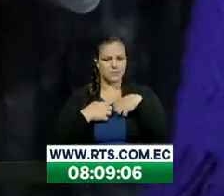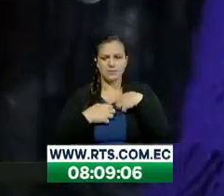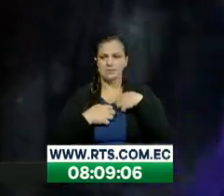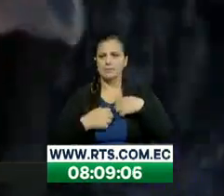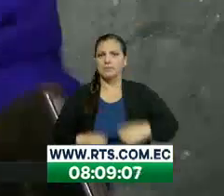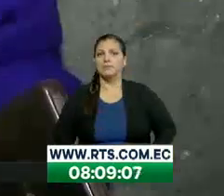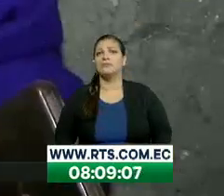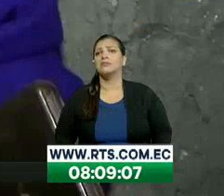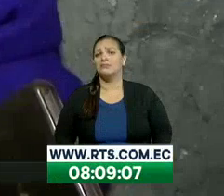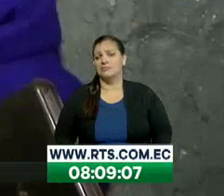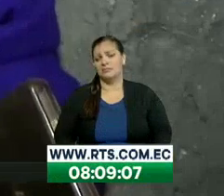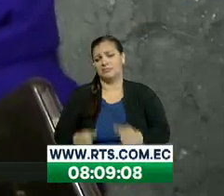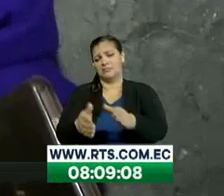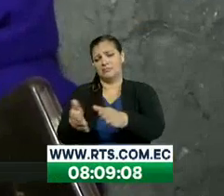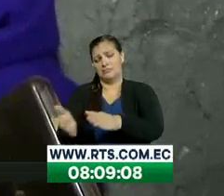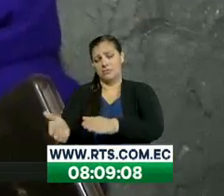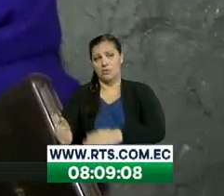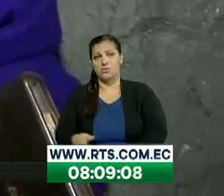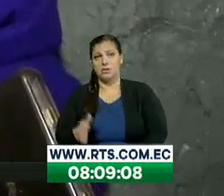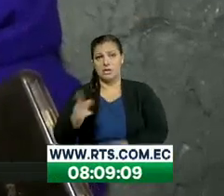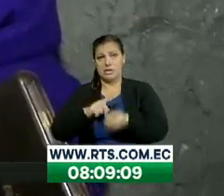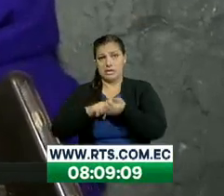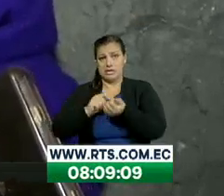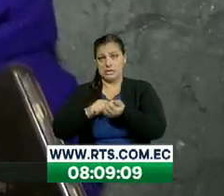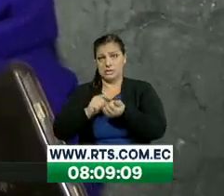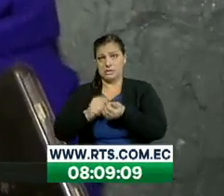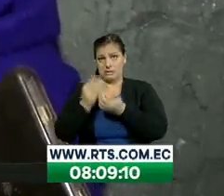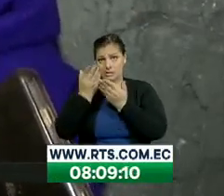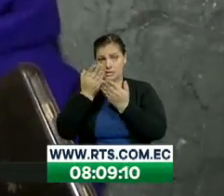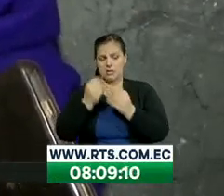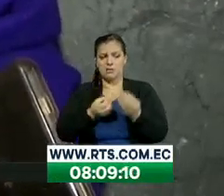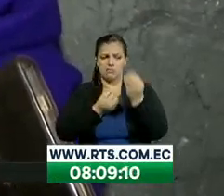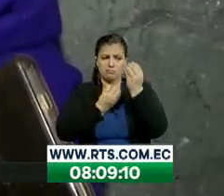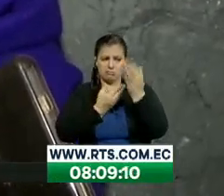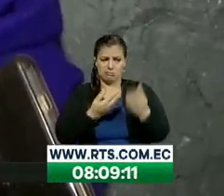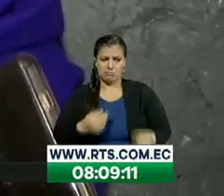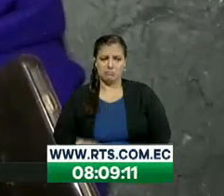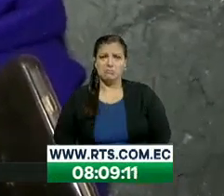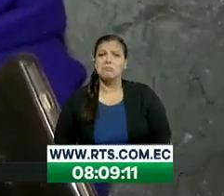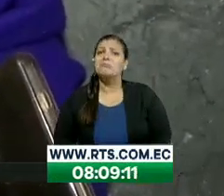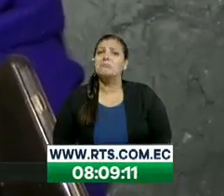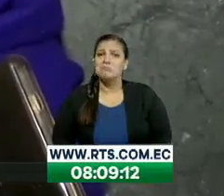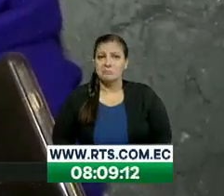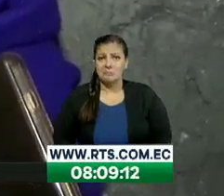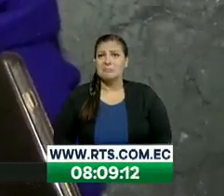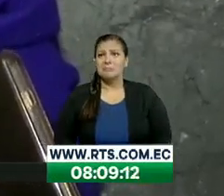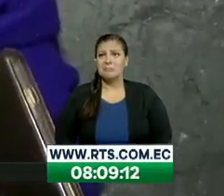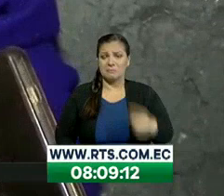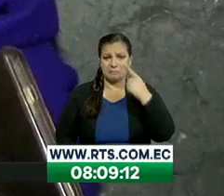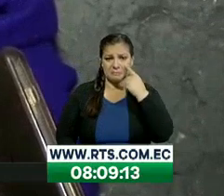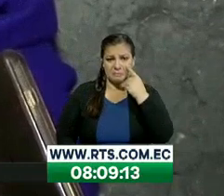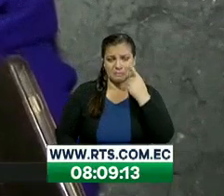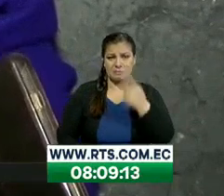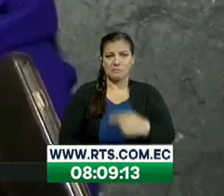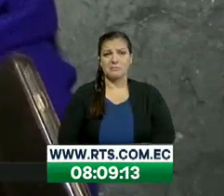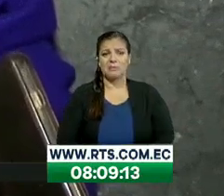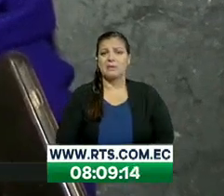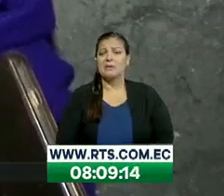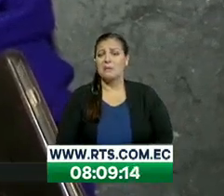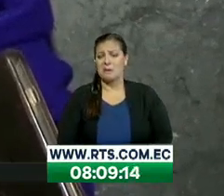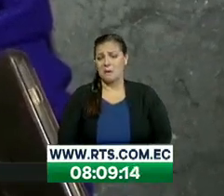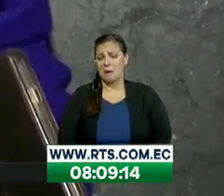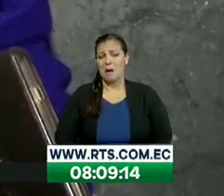victimaron. Al otro todo en no casi ha botado bala. Al otro ha